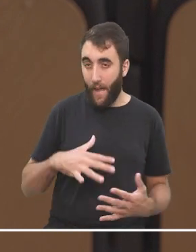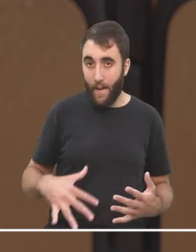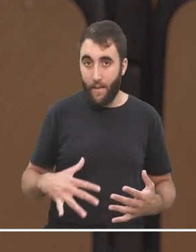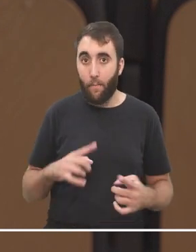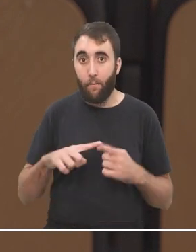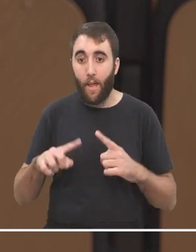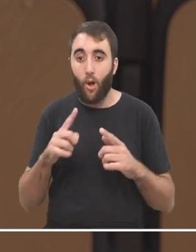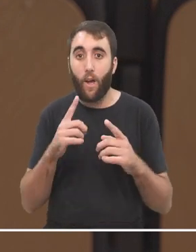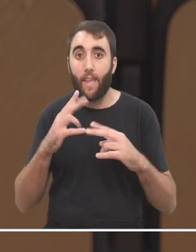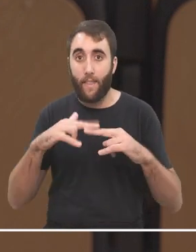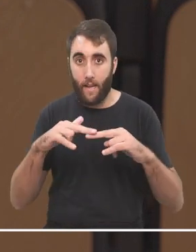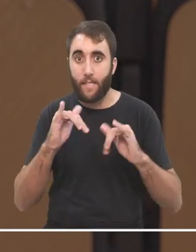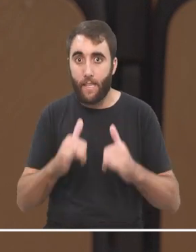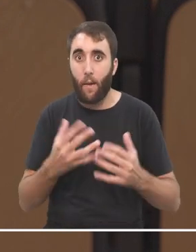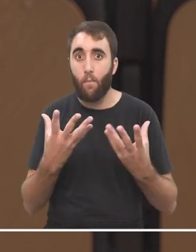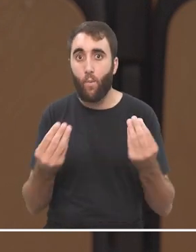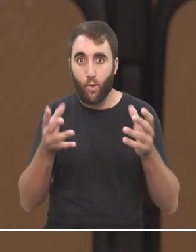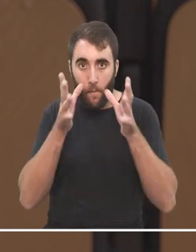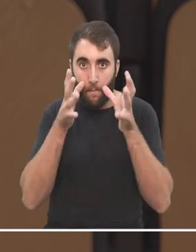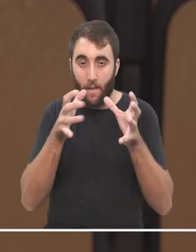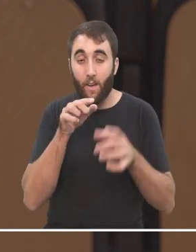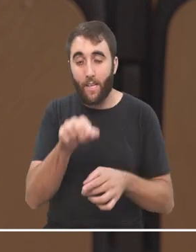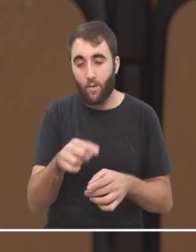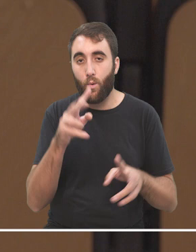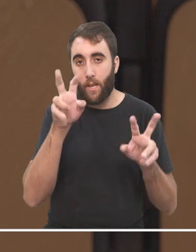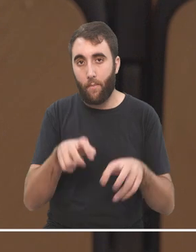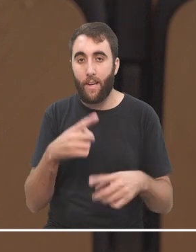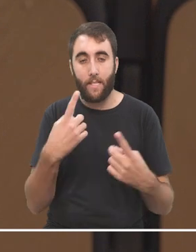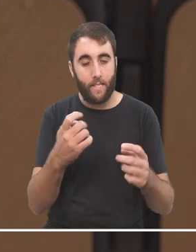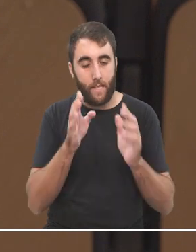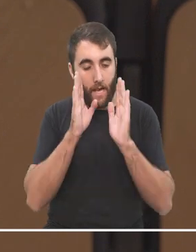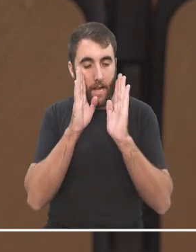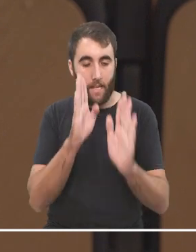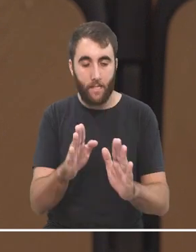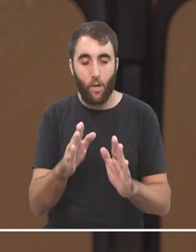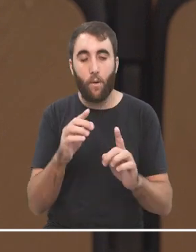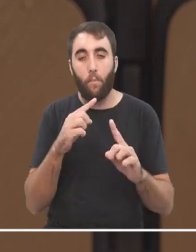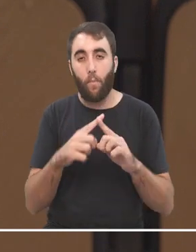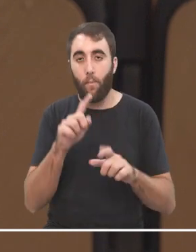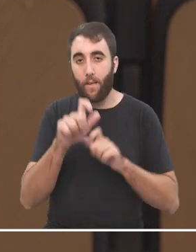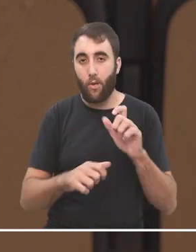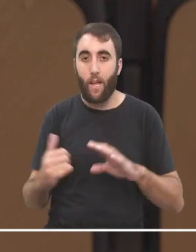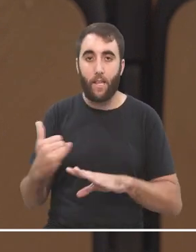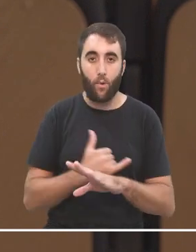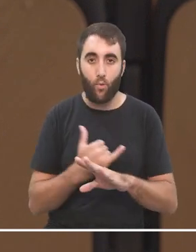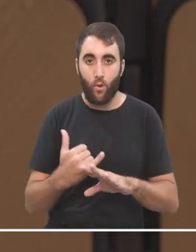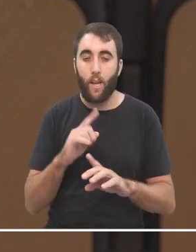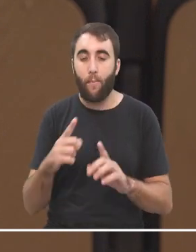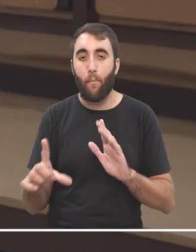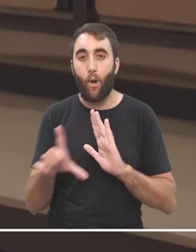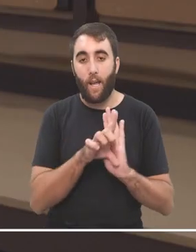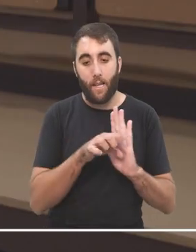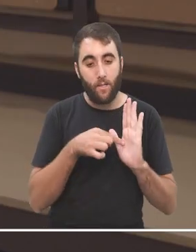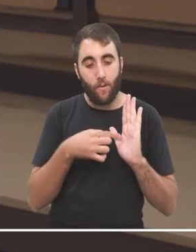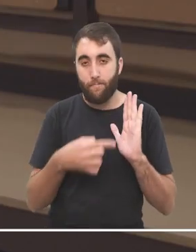problema que claramente necesita especial atención por parte de todas las instituciones y por parte de la